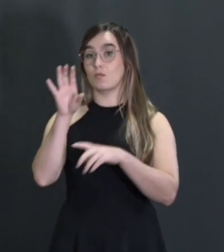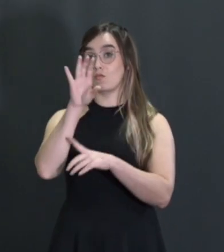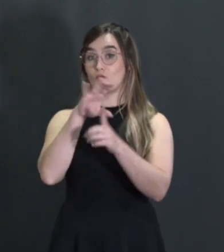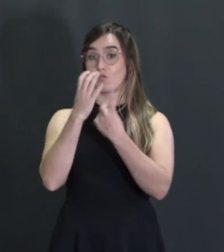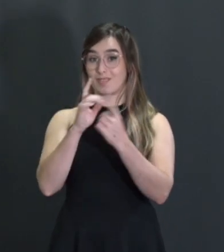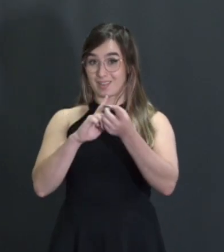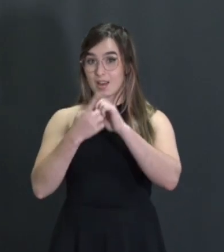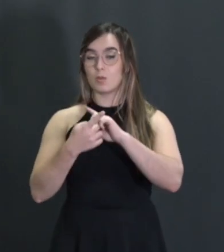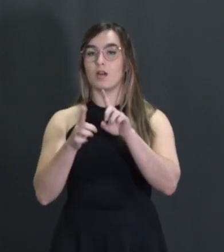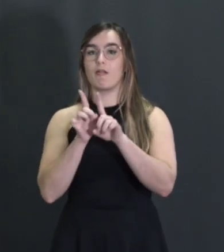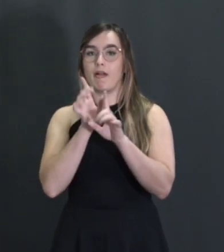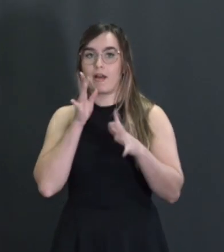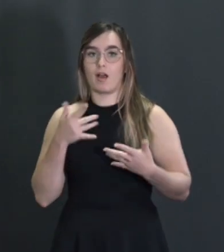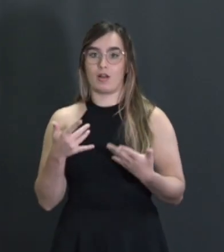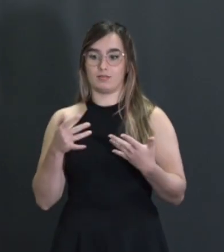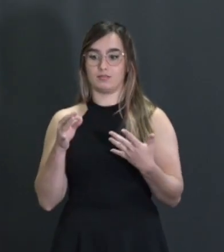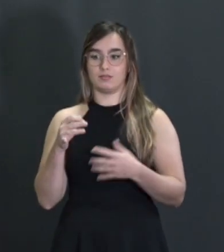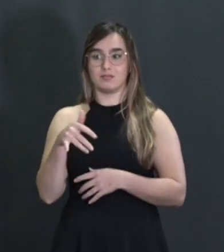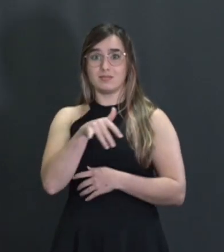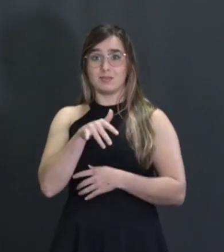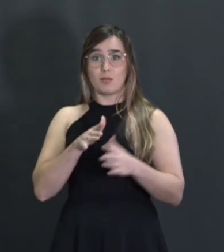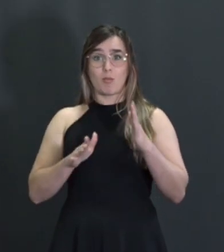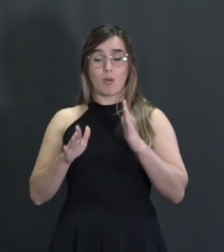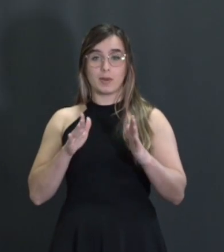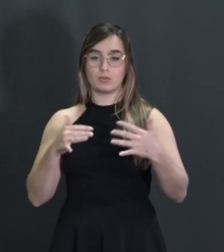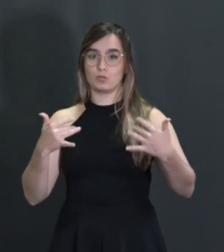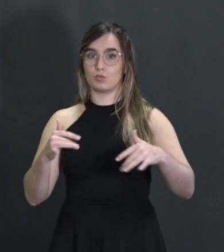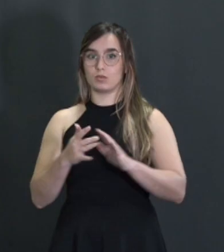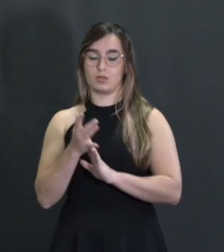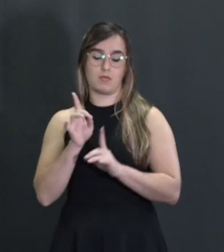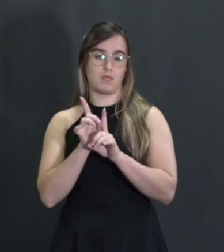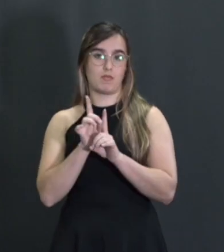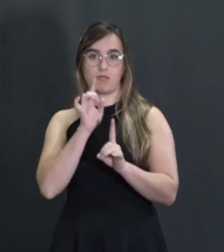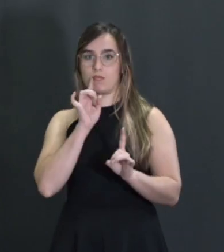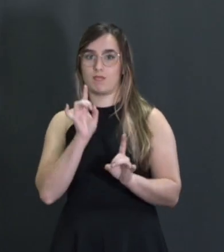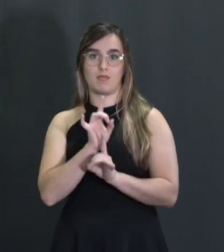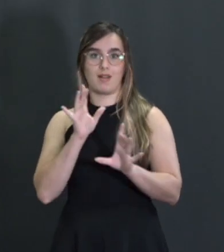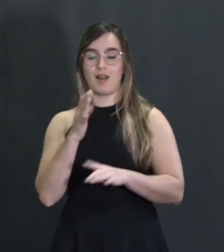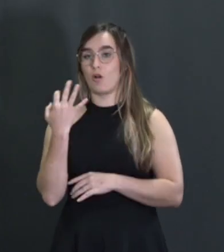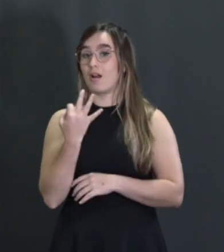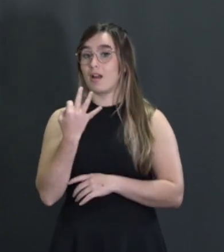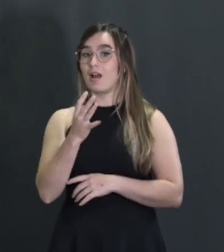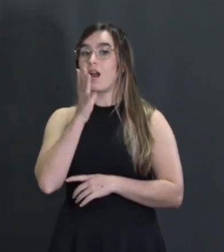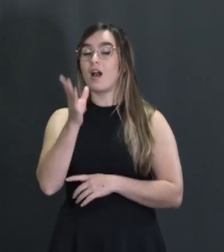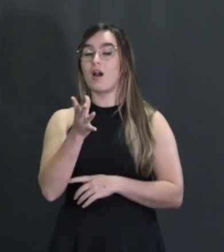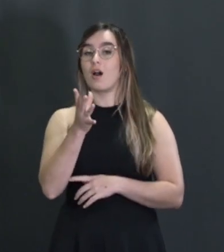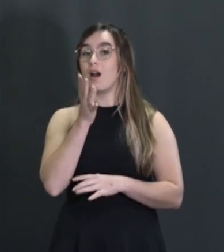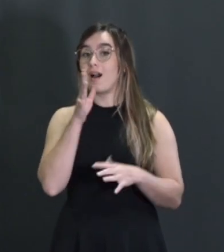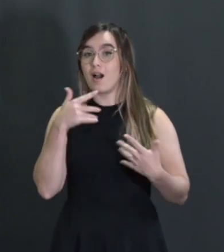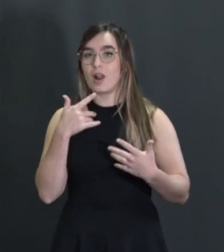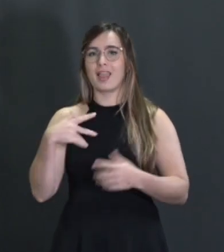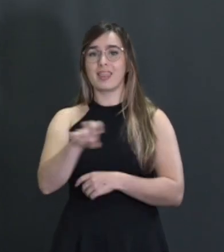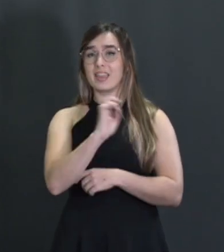vivimos en una realidad en estos momentos donde, bueno, pues es evidente que hay una mayor, o se reconoce una mayor